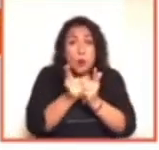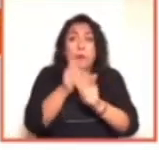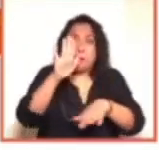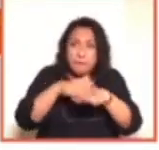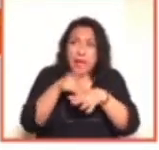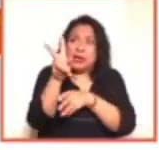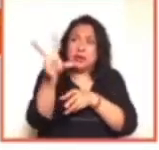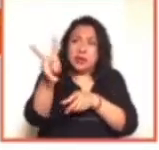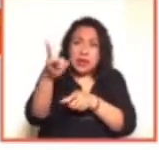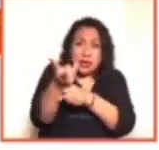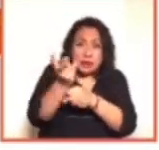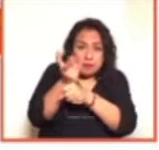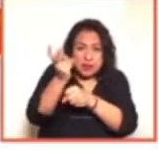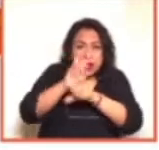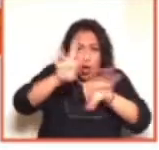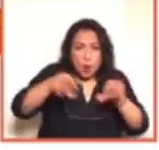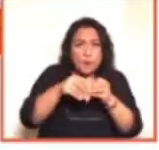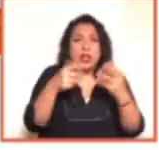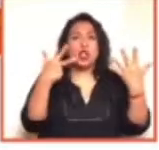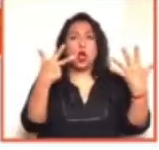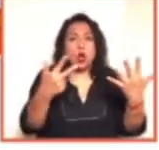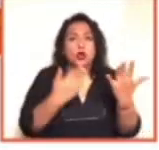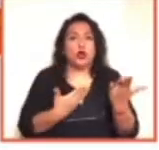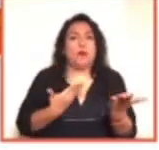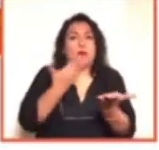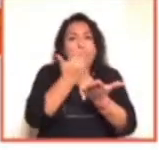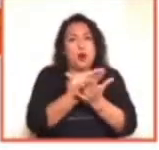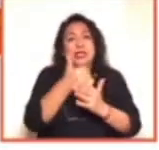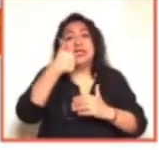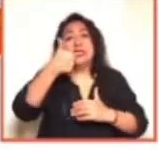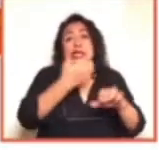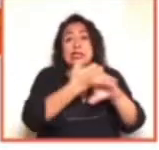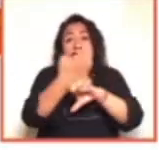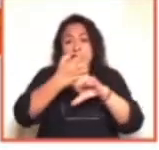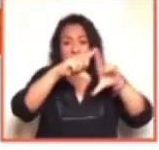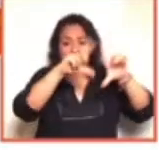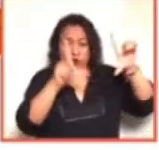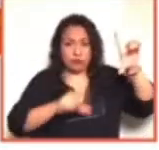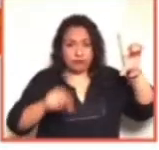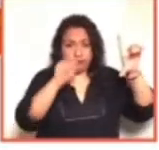total, son 8 propuestas provenientes de 6 estados del país.